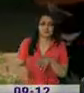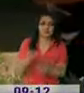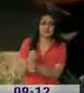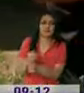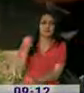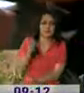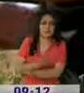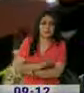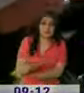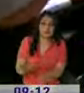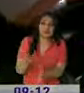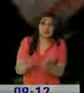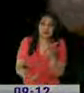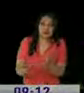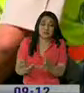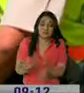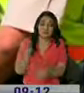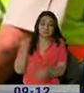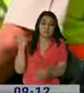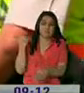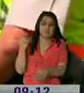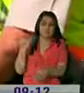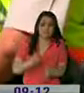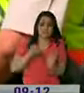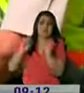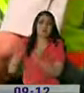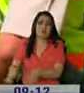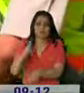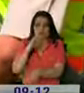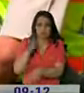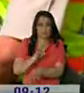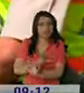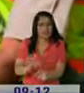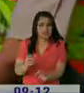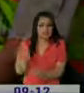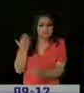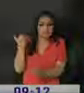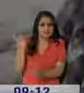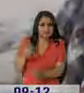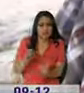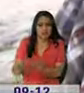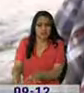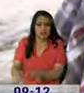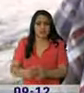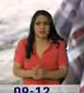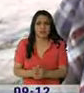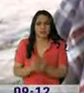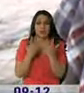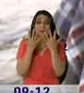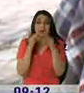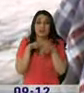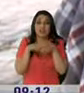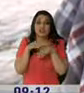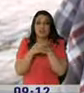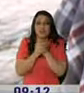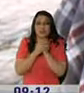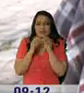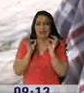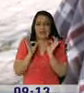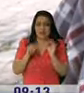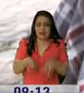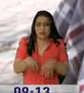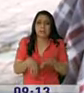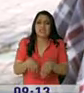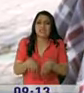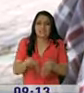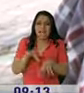plástica. Presumen que fue abandonado hace pocas horas. Aún no estaba en estado de putrefacción. Está sin manitos y sin los piecitos. Ya lo han comido. O